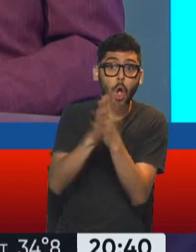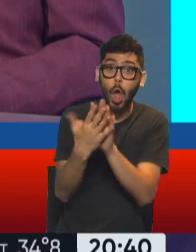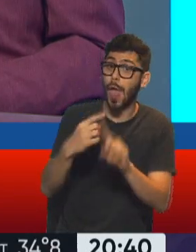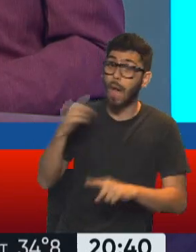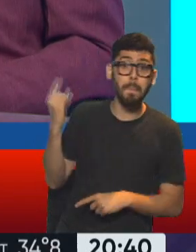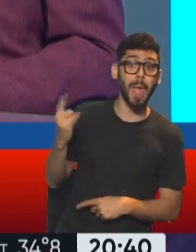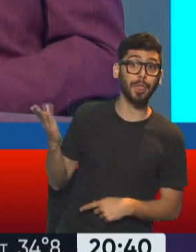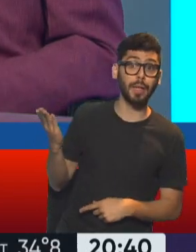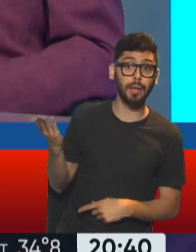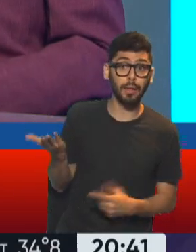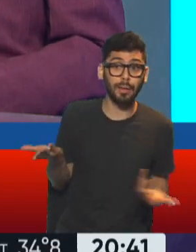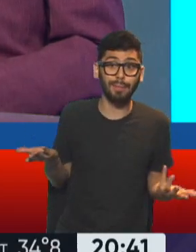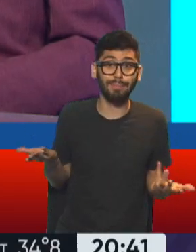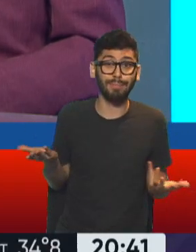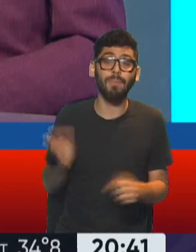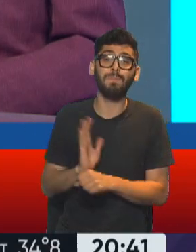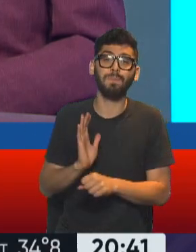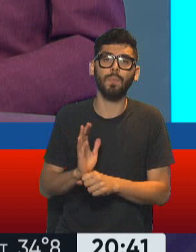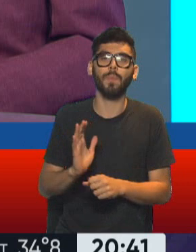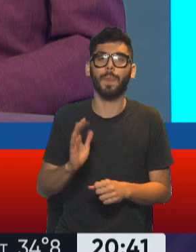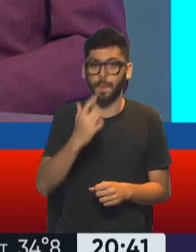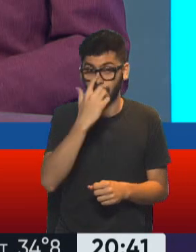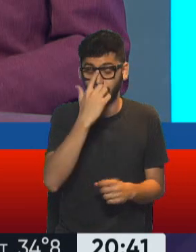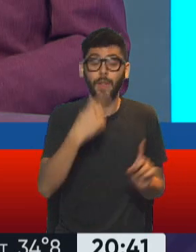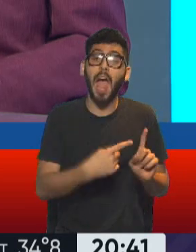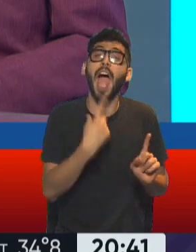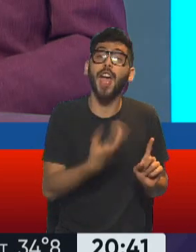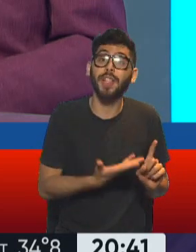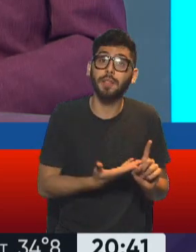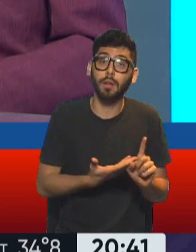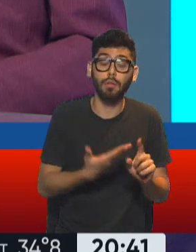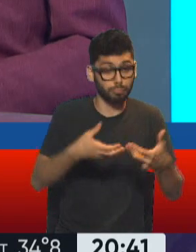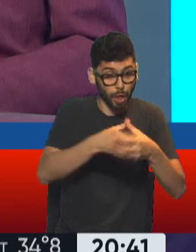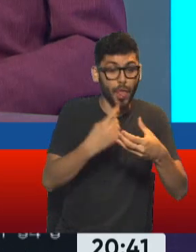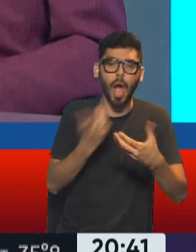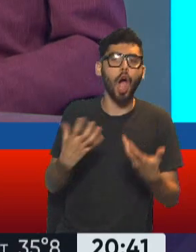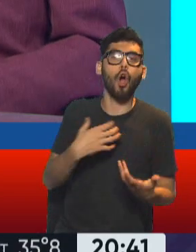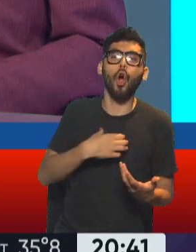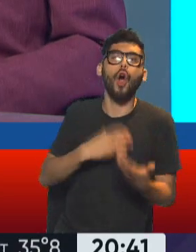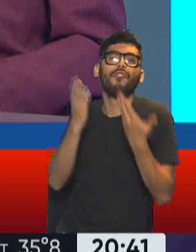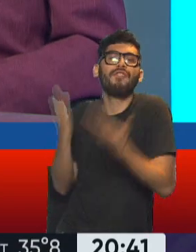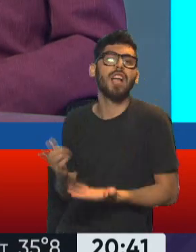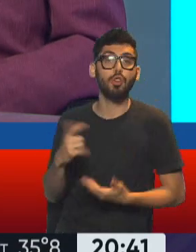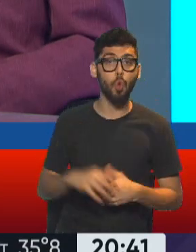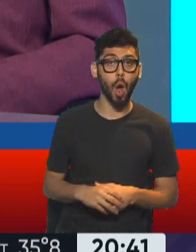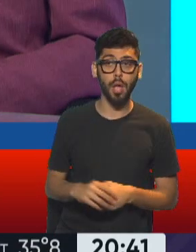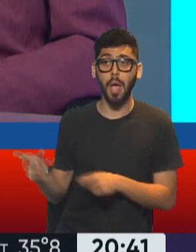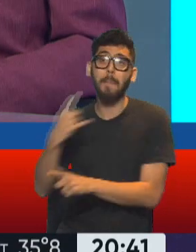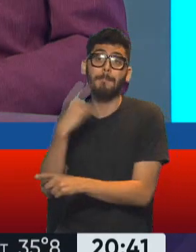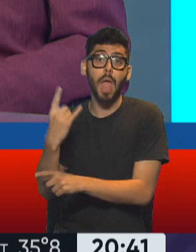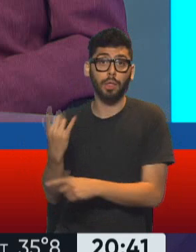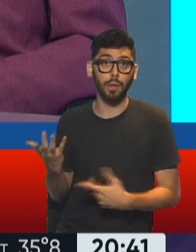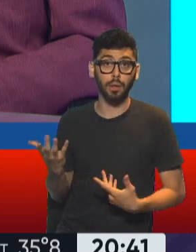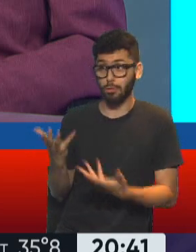que cuál es el justificativo que utilizan que no hay confianza que faltan a la verdad se